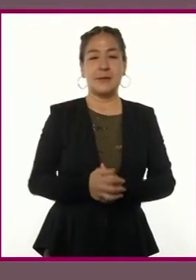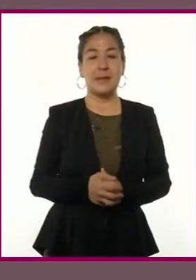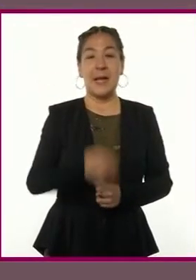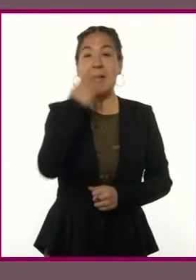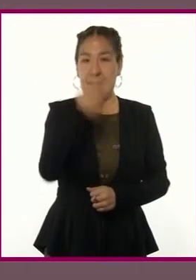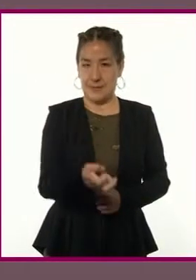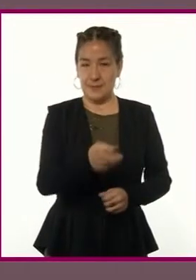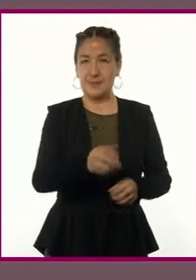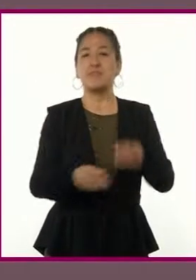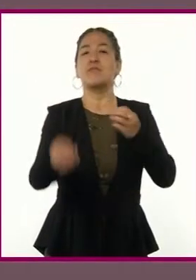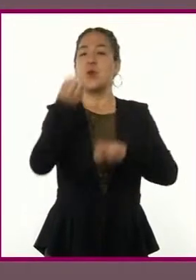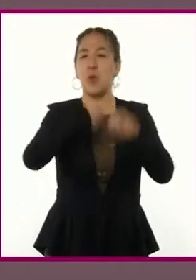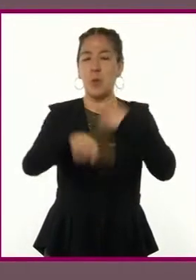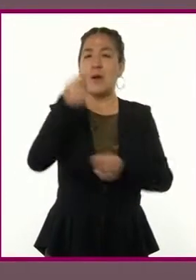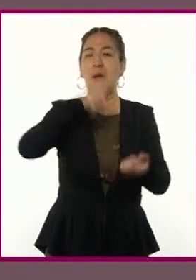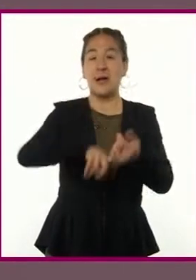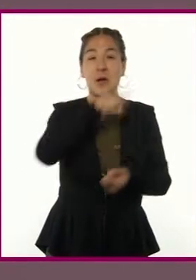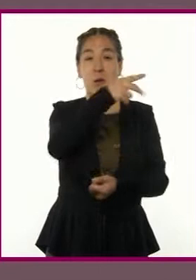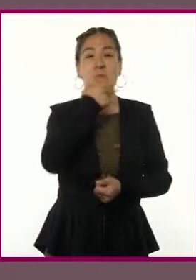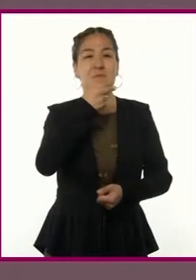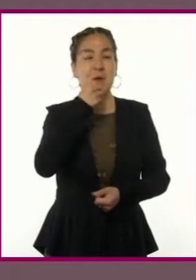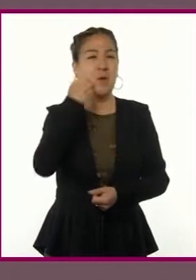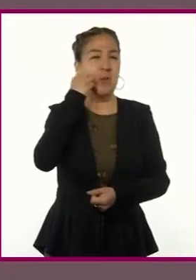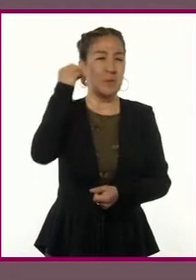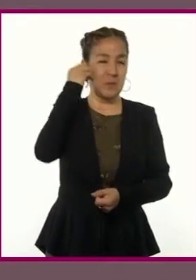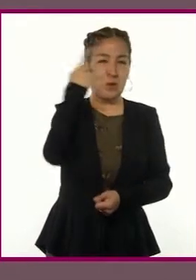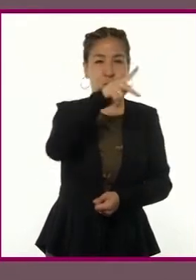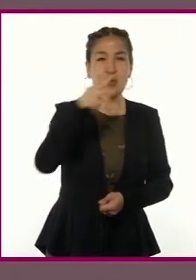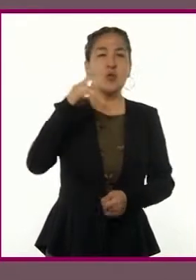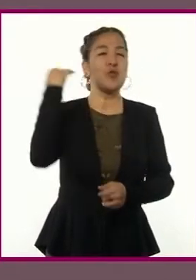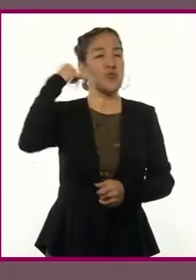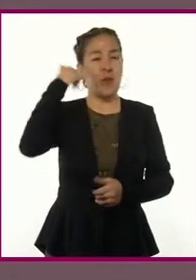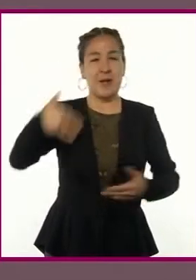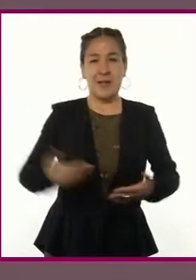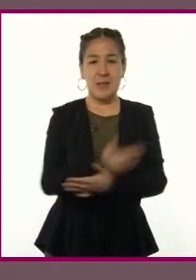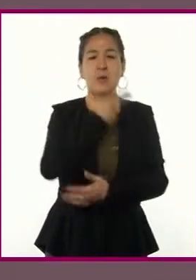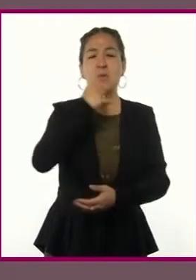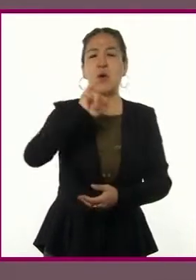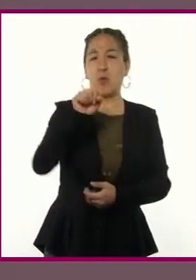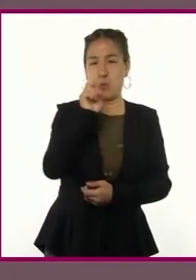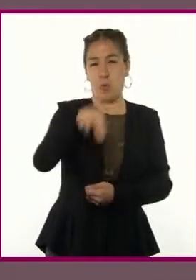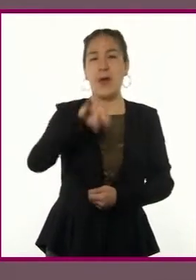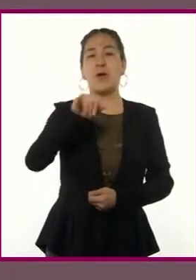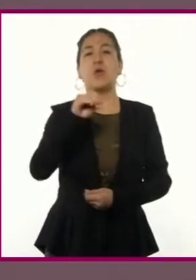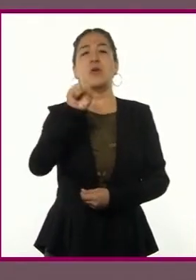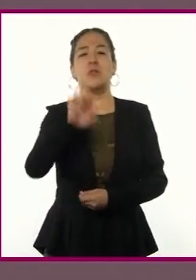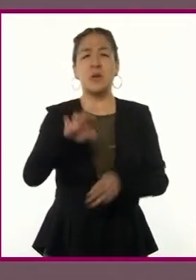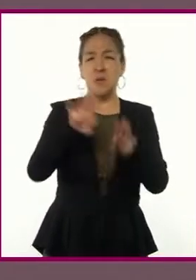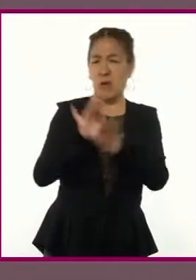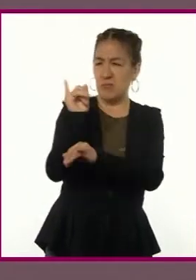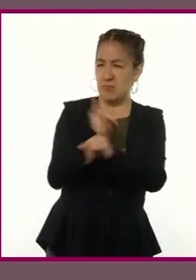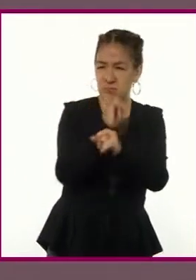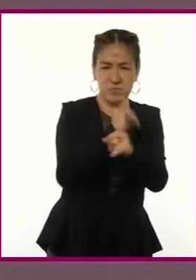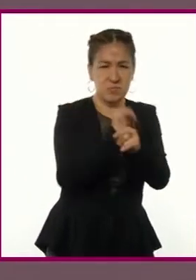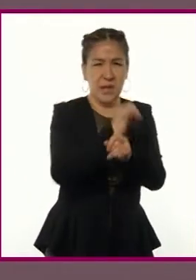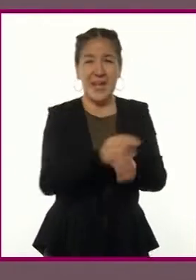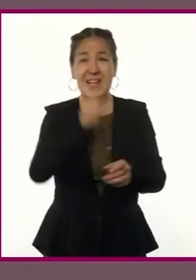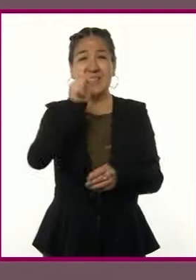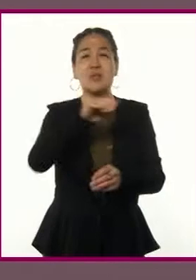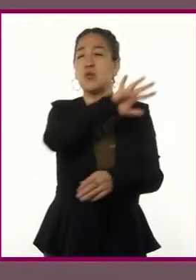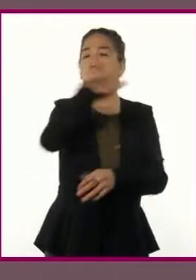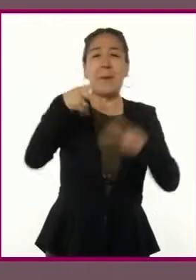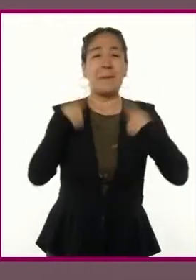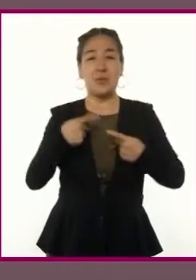Para esta obra, el obispo de Yucatán, Juan José de Eguiara y Eguren, investigó y reunió datos de todos sus